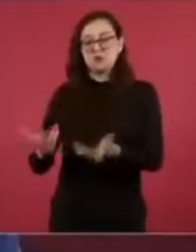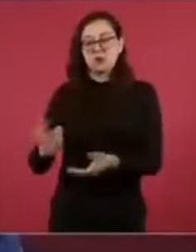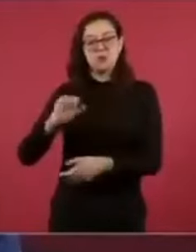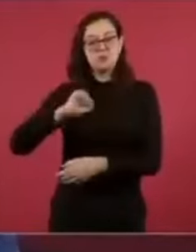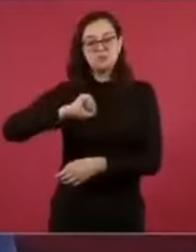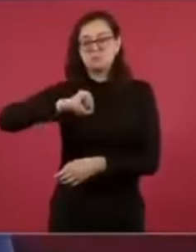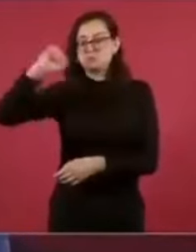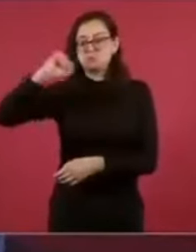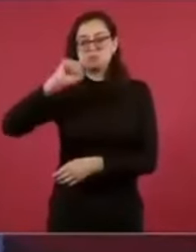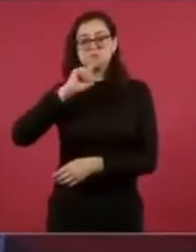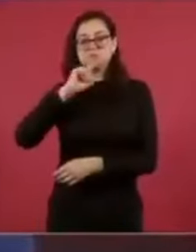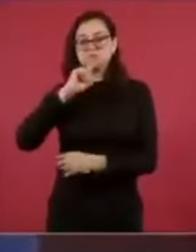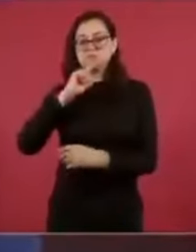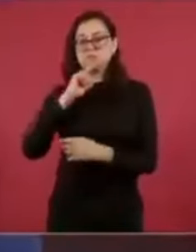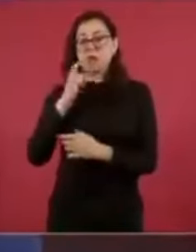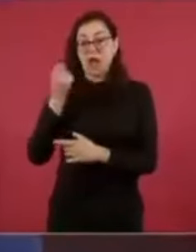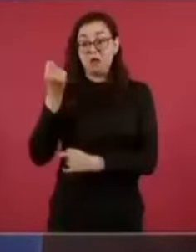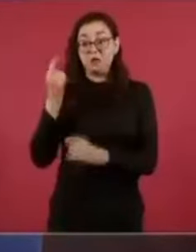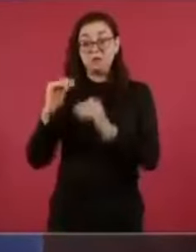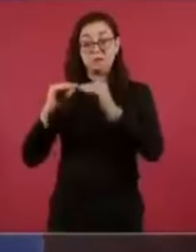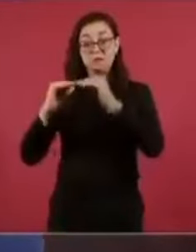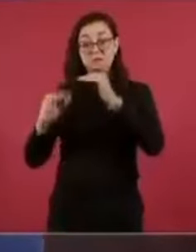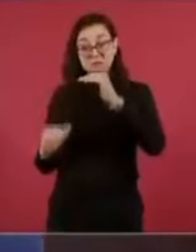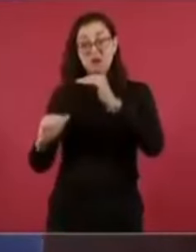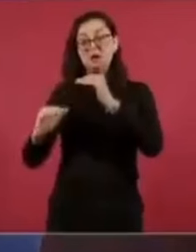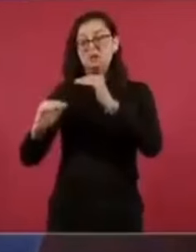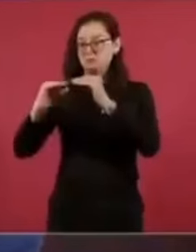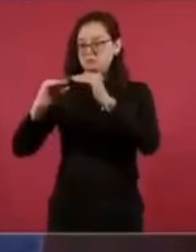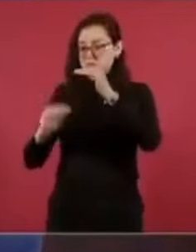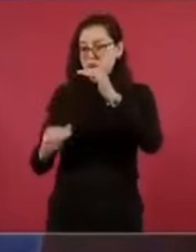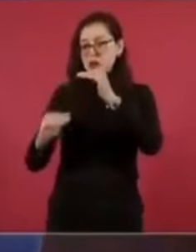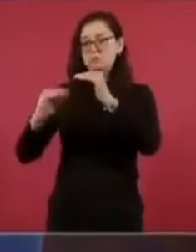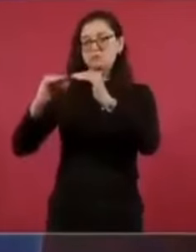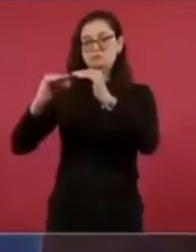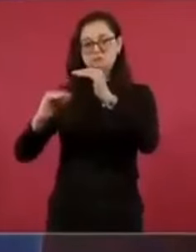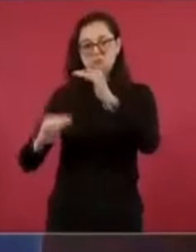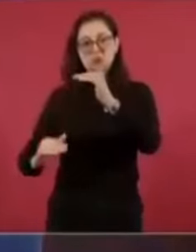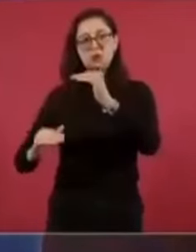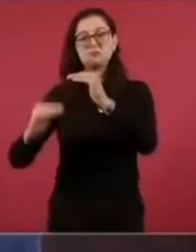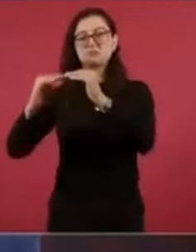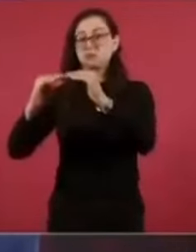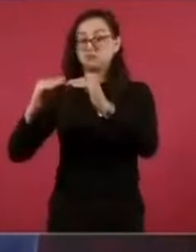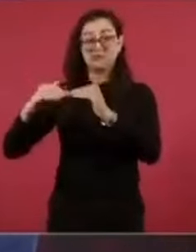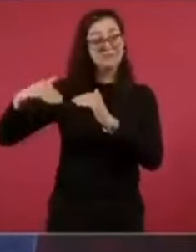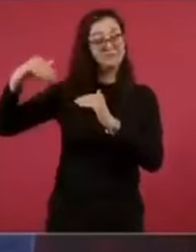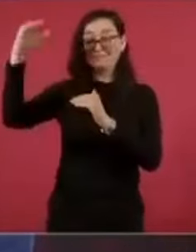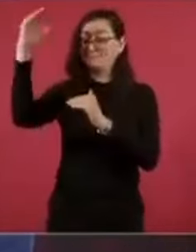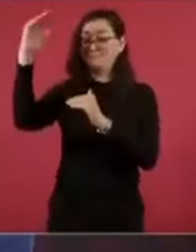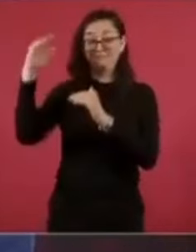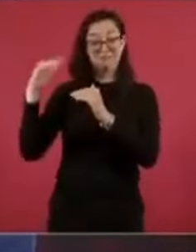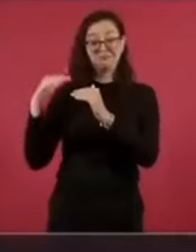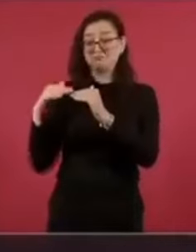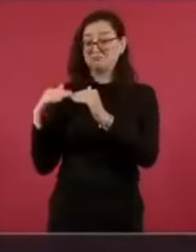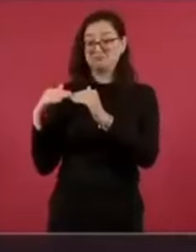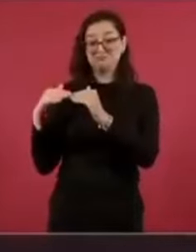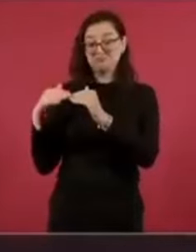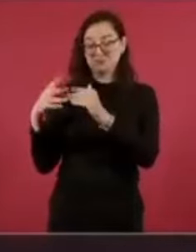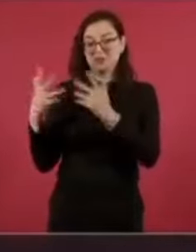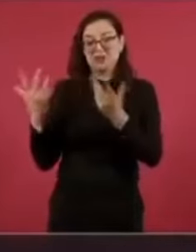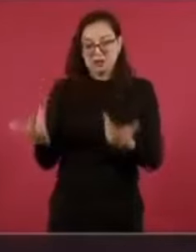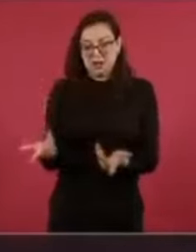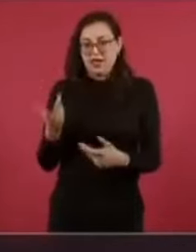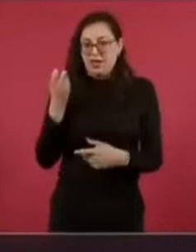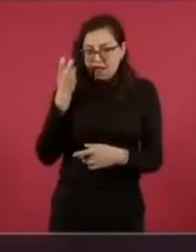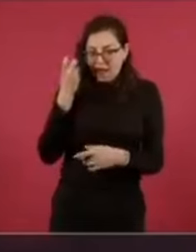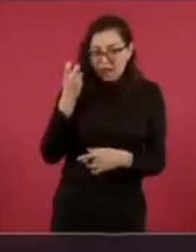como en vez de subir ha bajado eso también es este